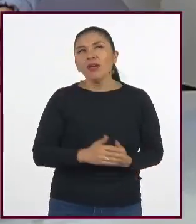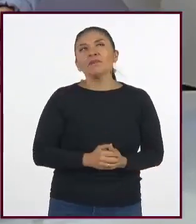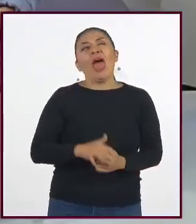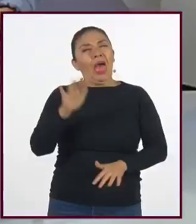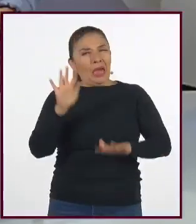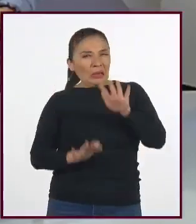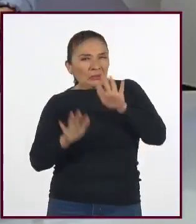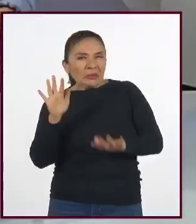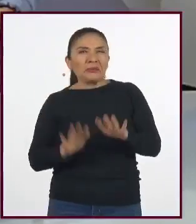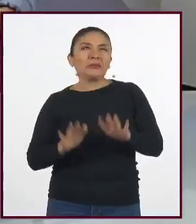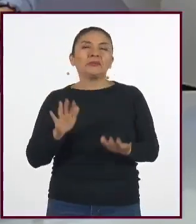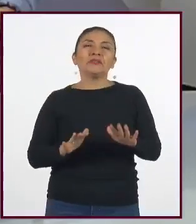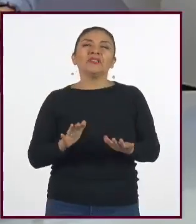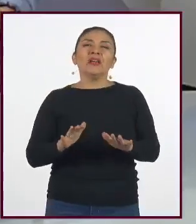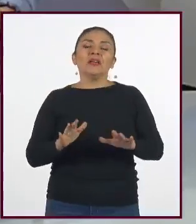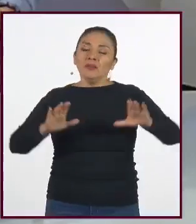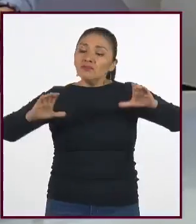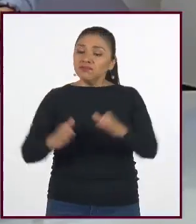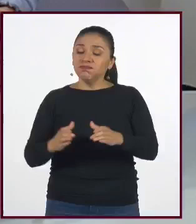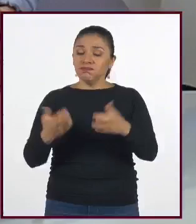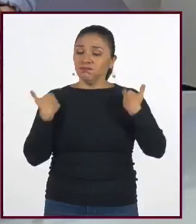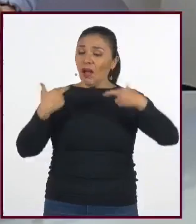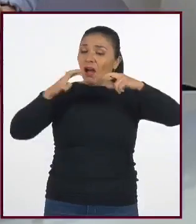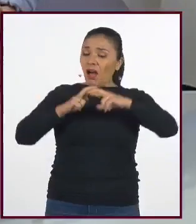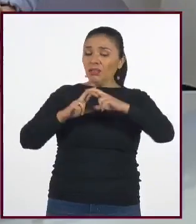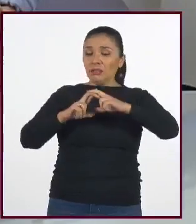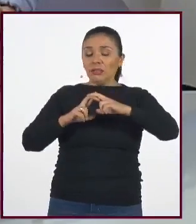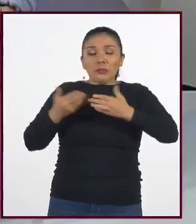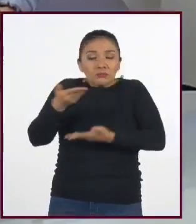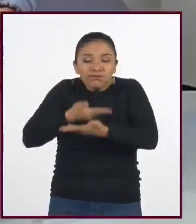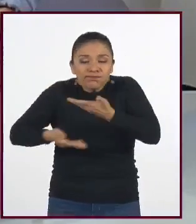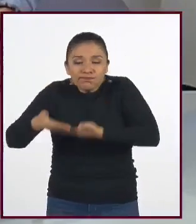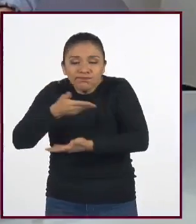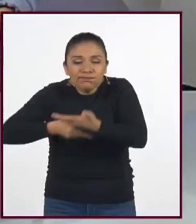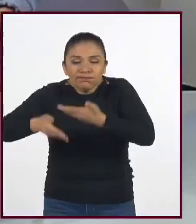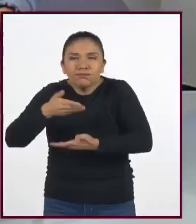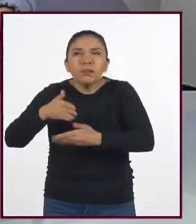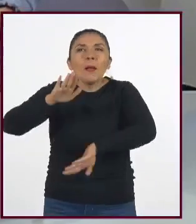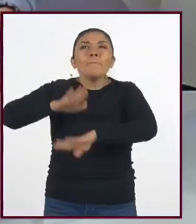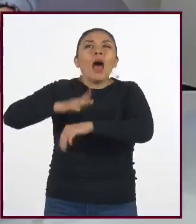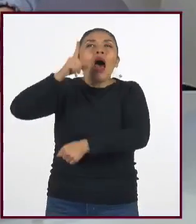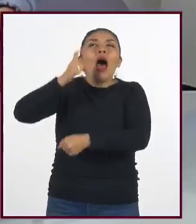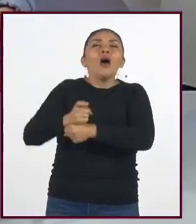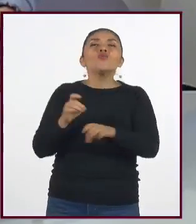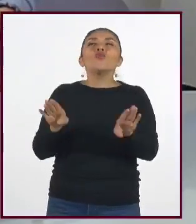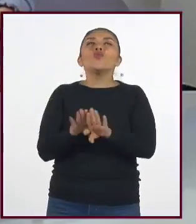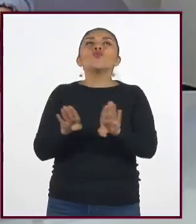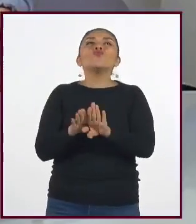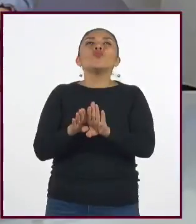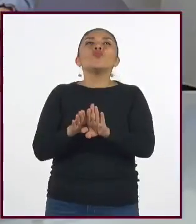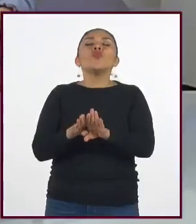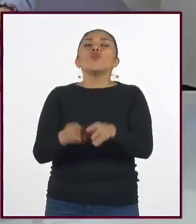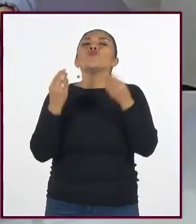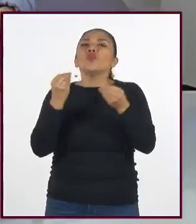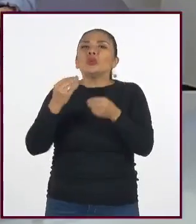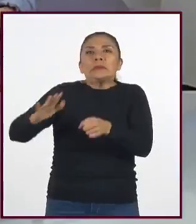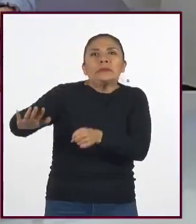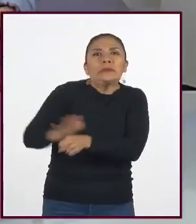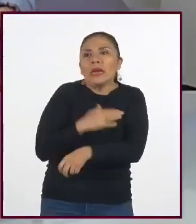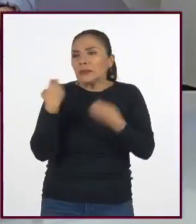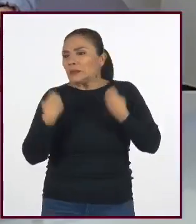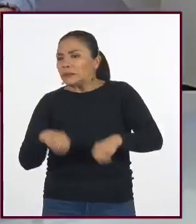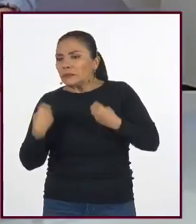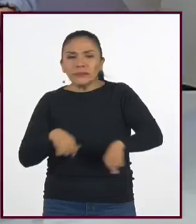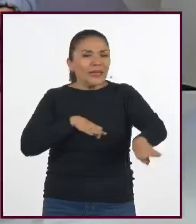veces la parte académica tienen como, de cierta manera, está sobresaturada, que